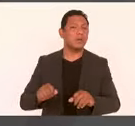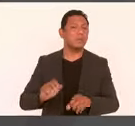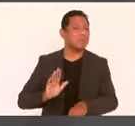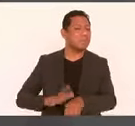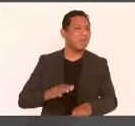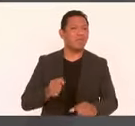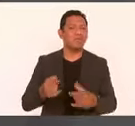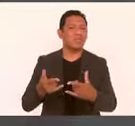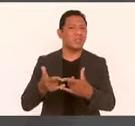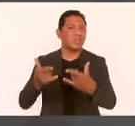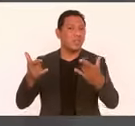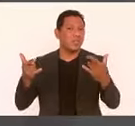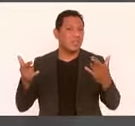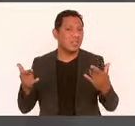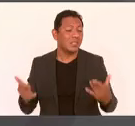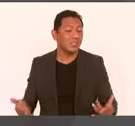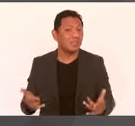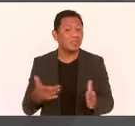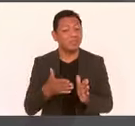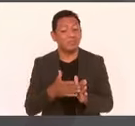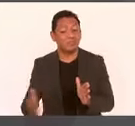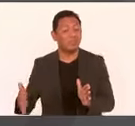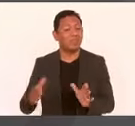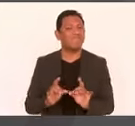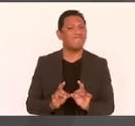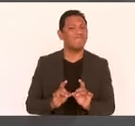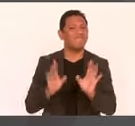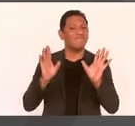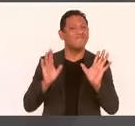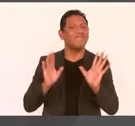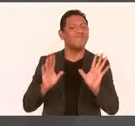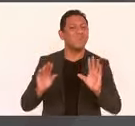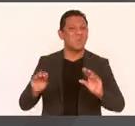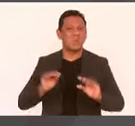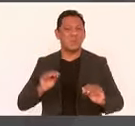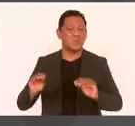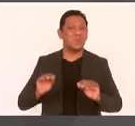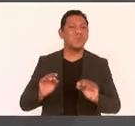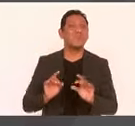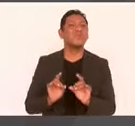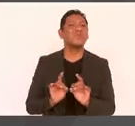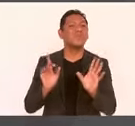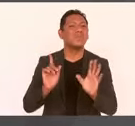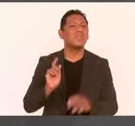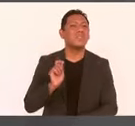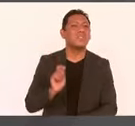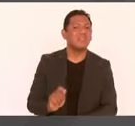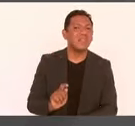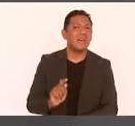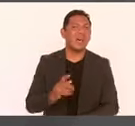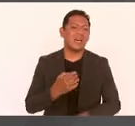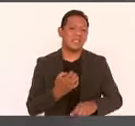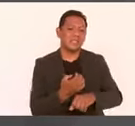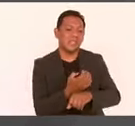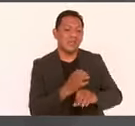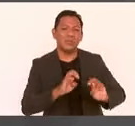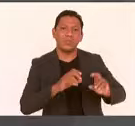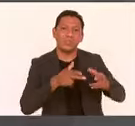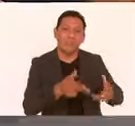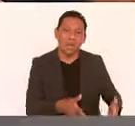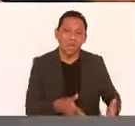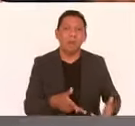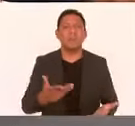reciente en México, de 7.4 grados. Ese sismo afectó a estados como Chiapas, Estado